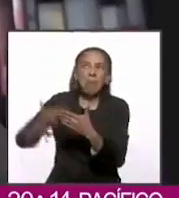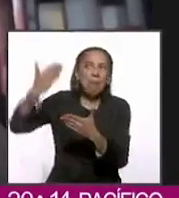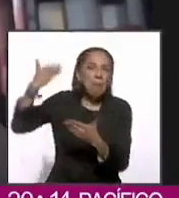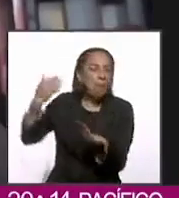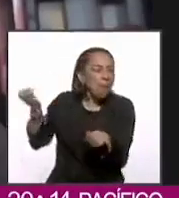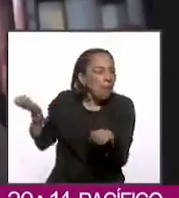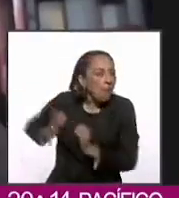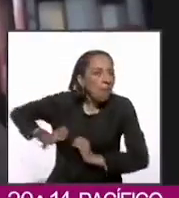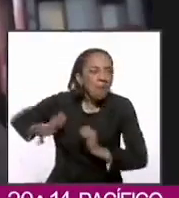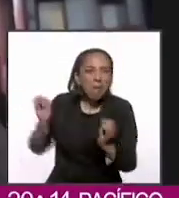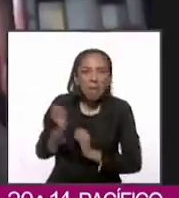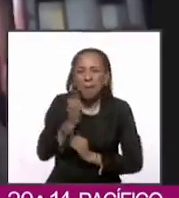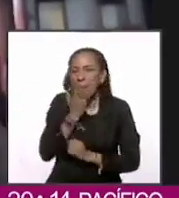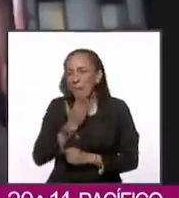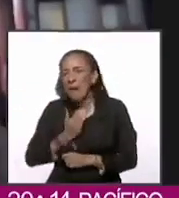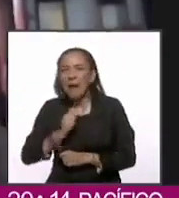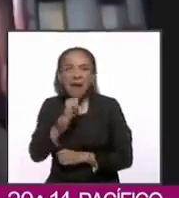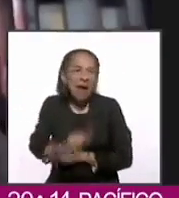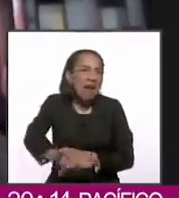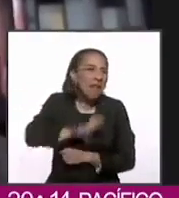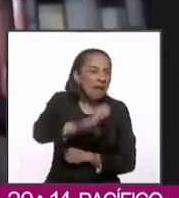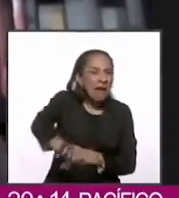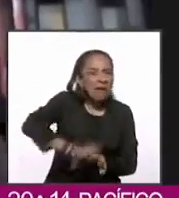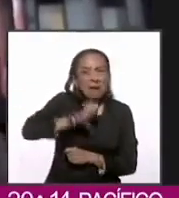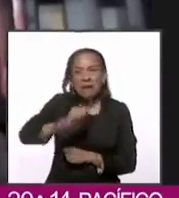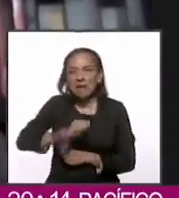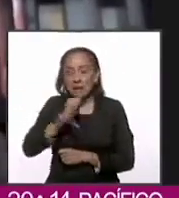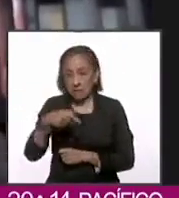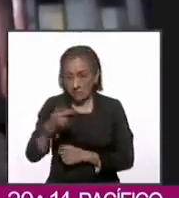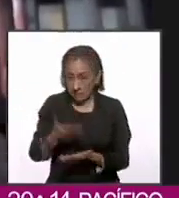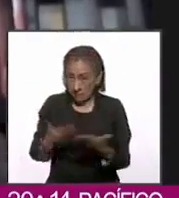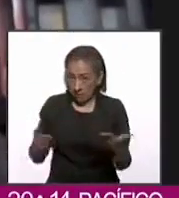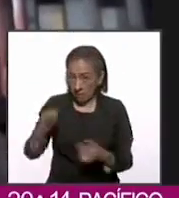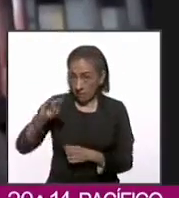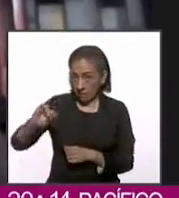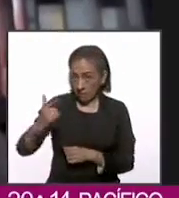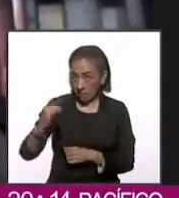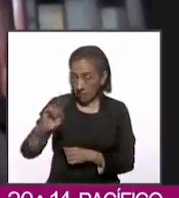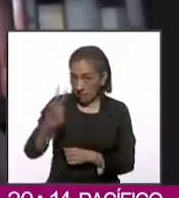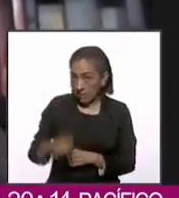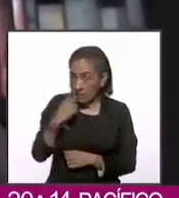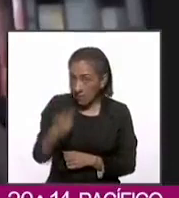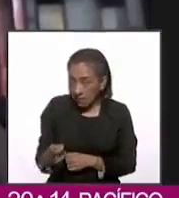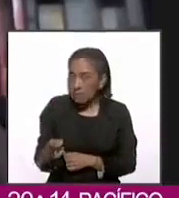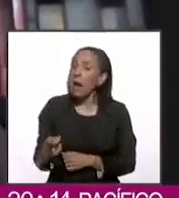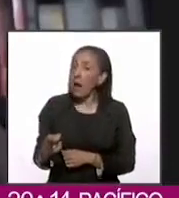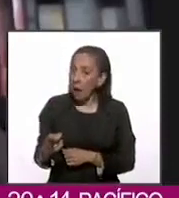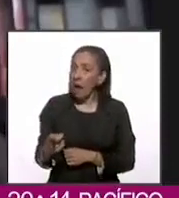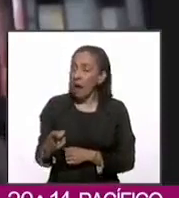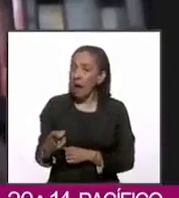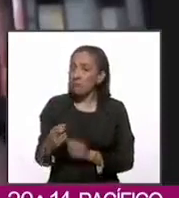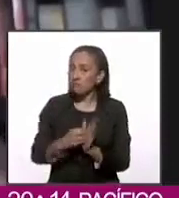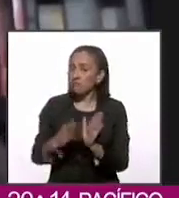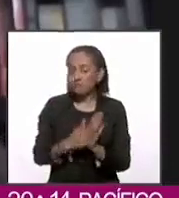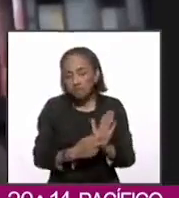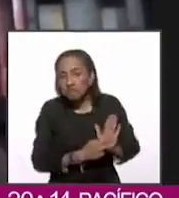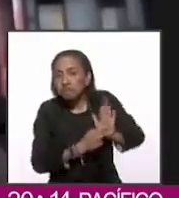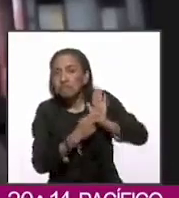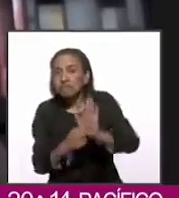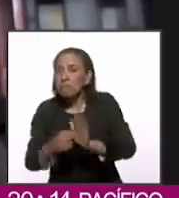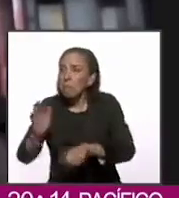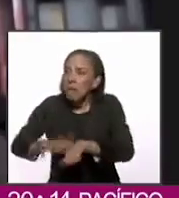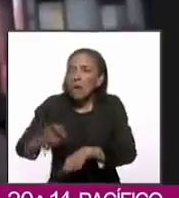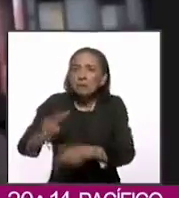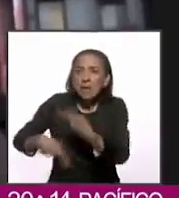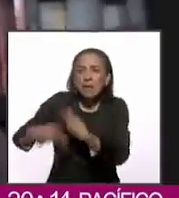tiempo. Eh, pues sí, lo que reporta el INEGI es que hubo un aumento en el ingreso y de hecho de manera progresiva en los